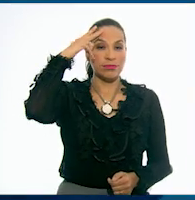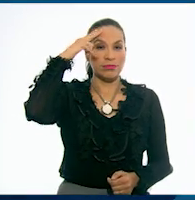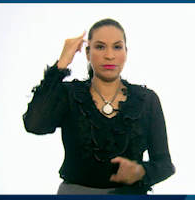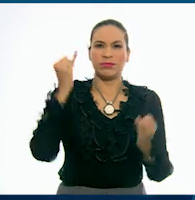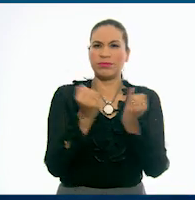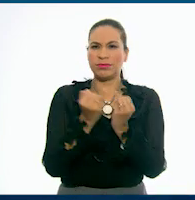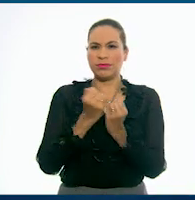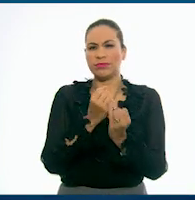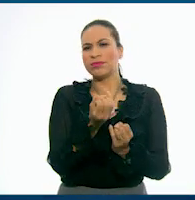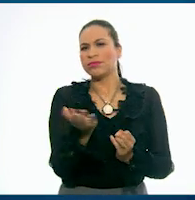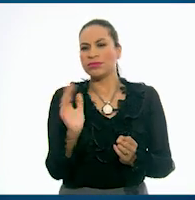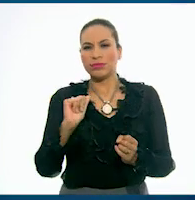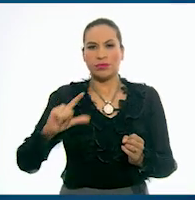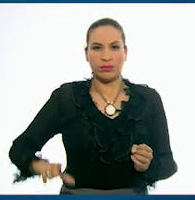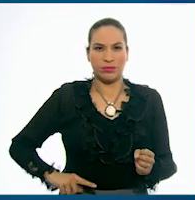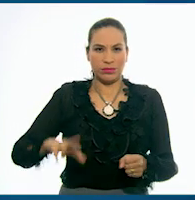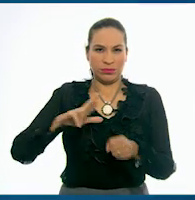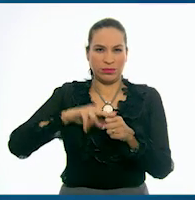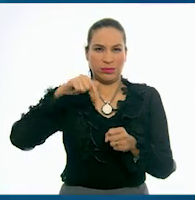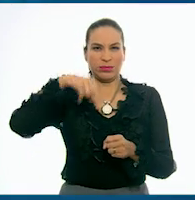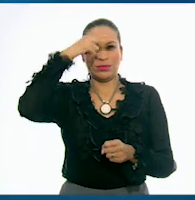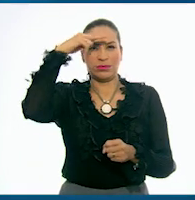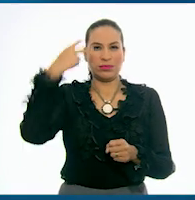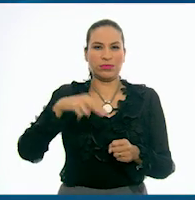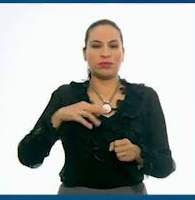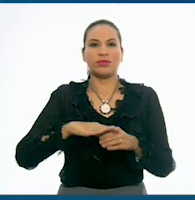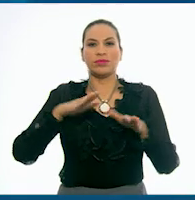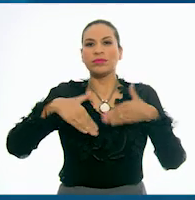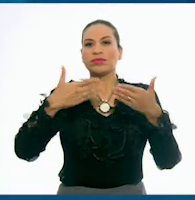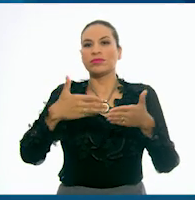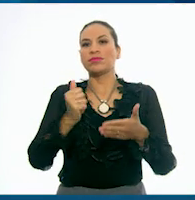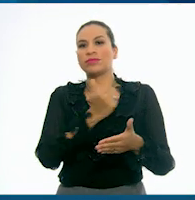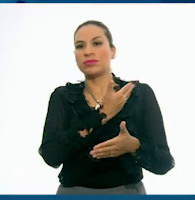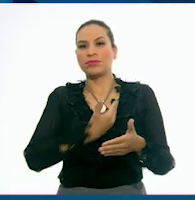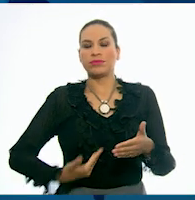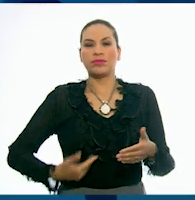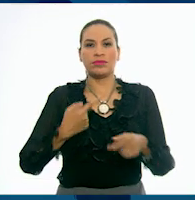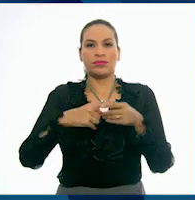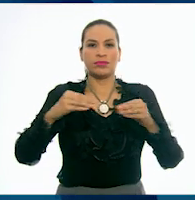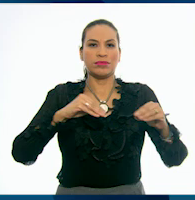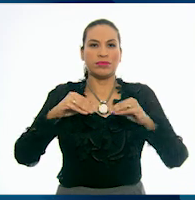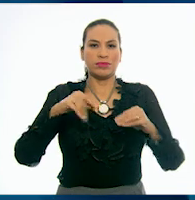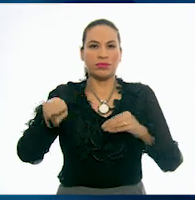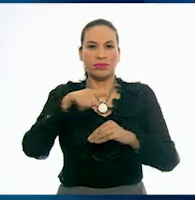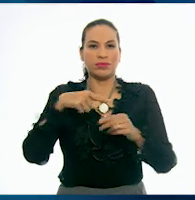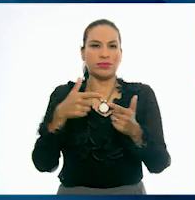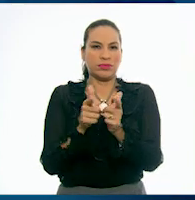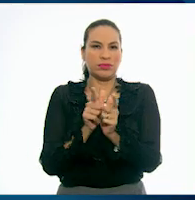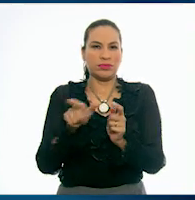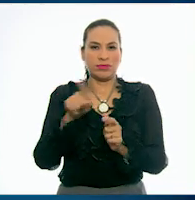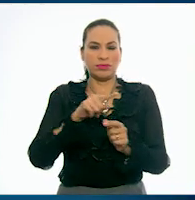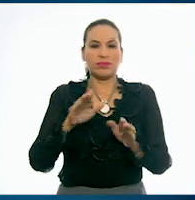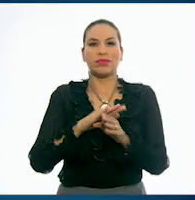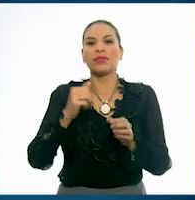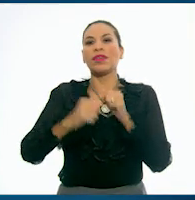al igual que otros gobernantes en México, llegó a la presidencia a través de un movimiento armado en el año